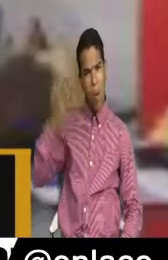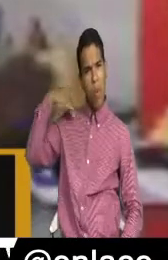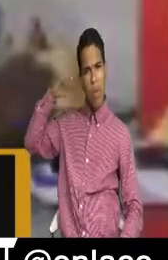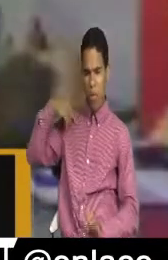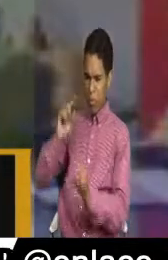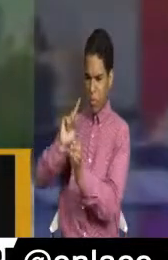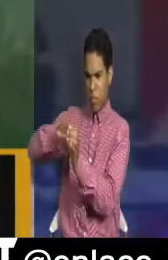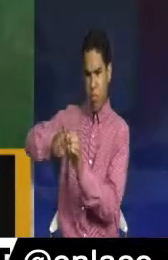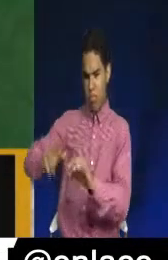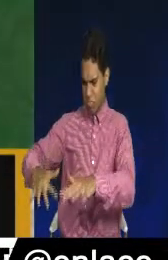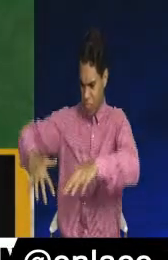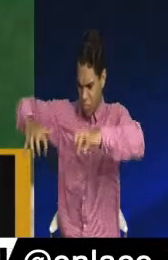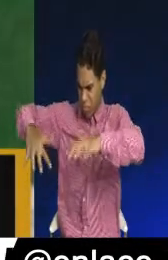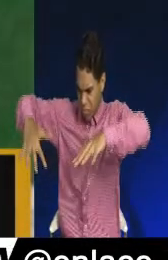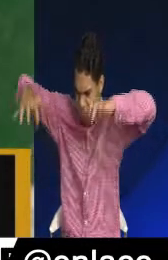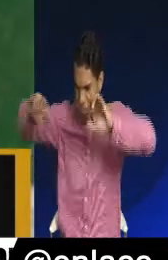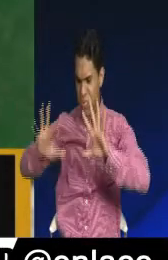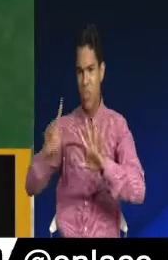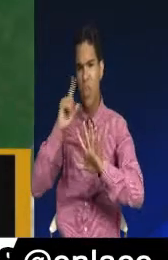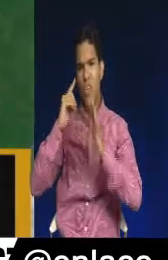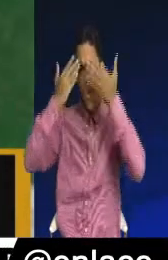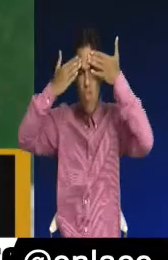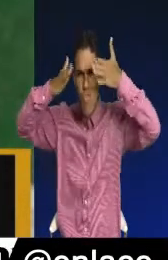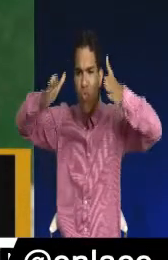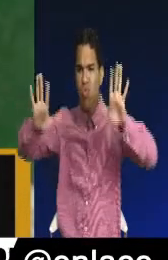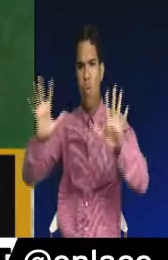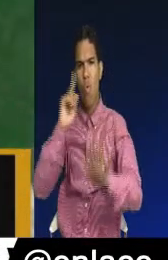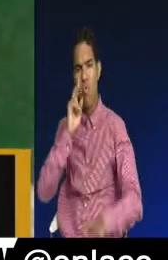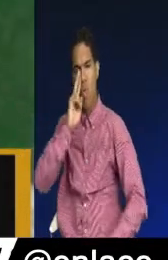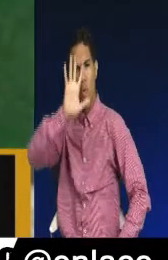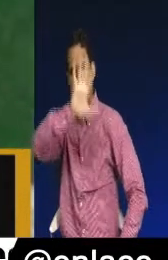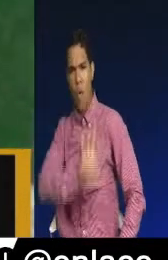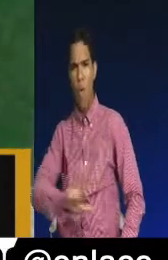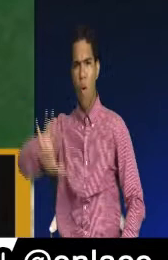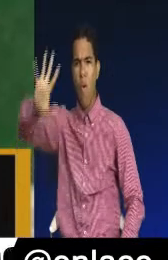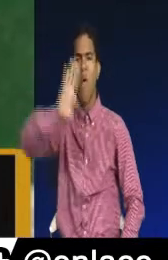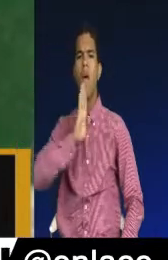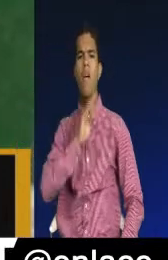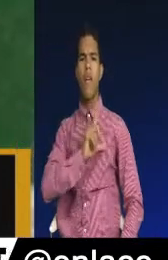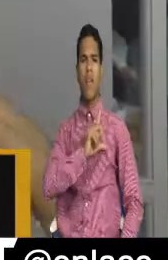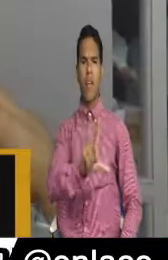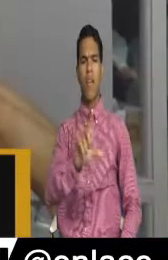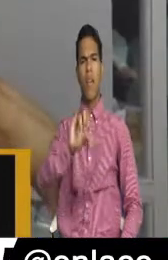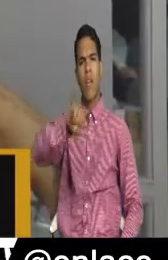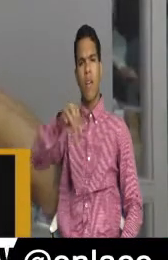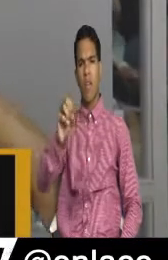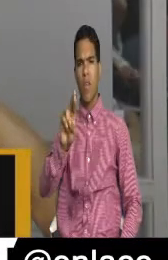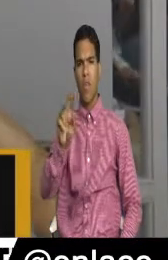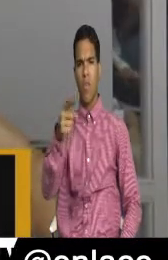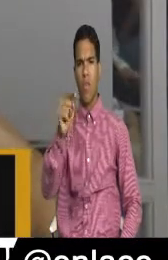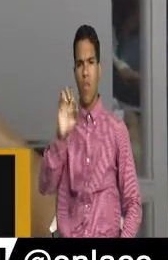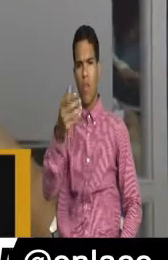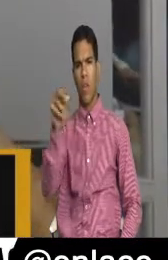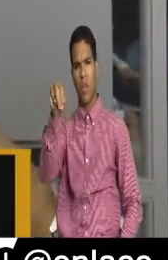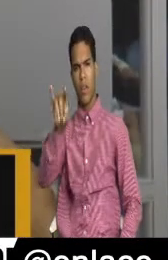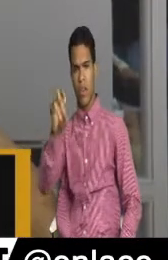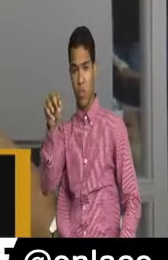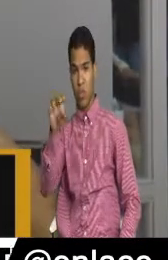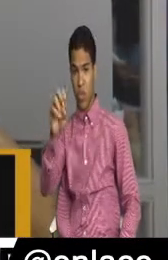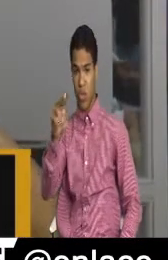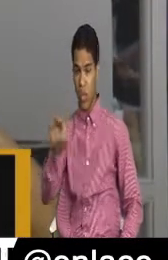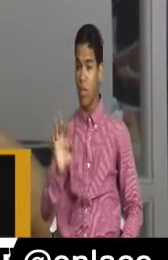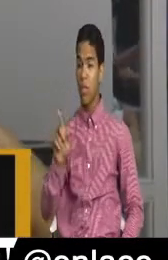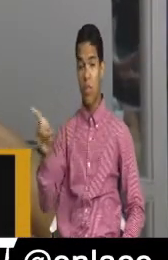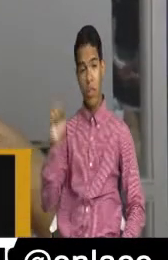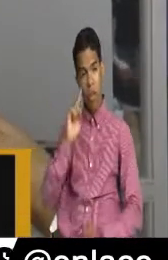coalición denominada Bloque Democrático Regional, en lista que encabezara el líder sindical Jorge Santos Núñez. Pano fue una persona de partidos